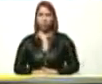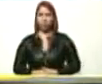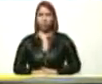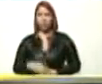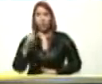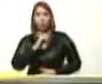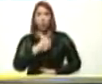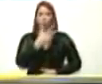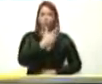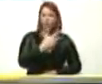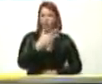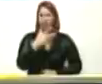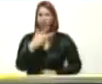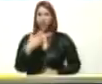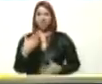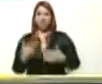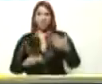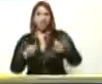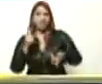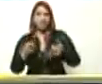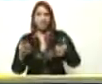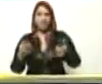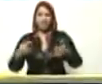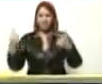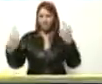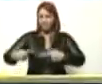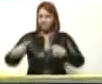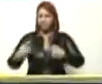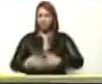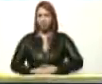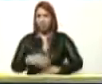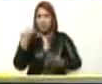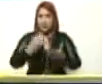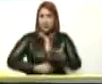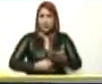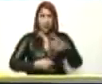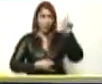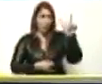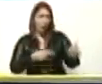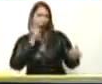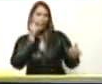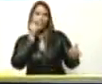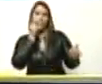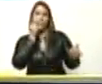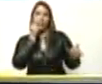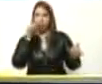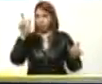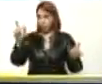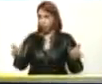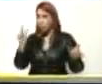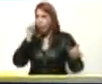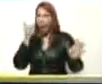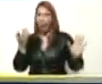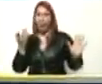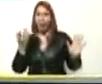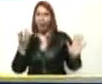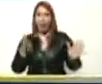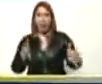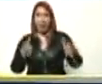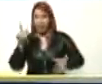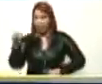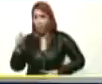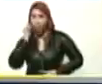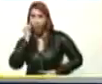tres toletes, si se inscribía, Pedro Pérez, y María Pérez, y ganaba María